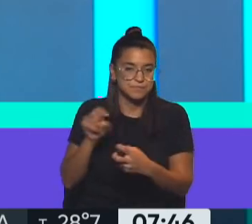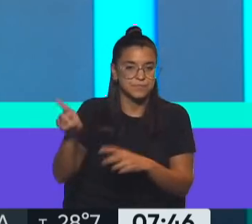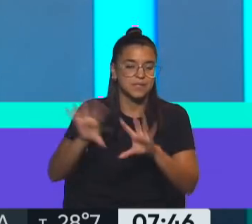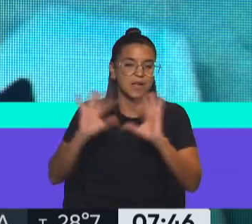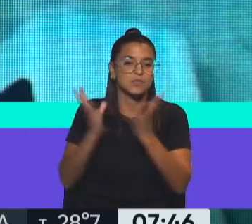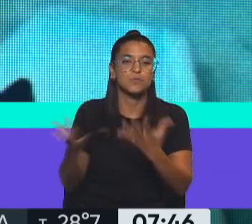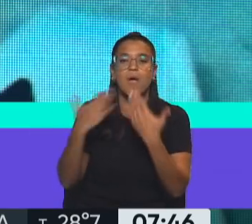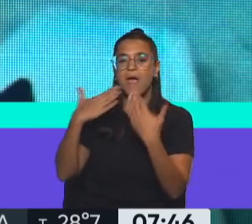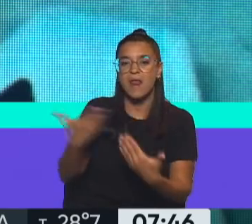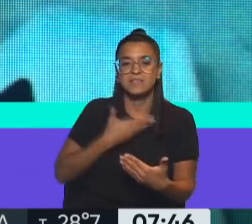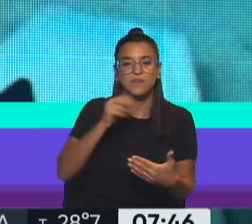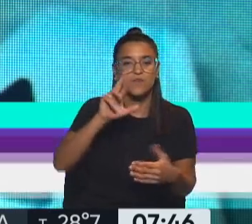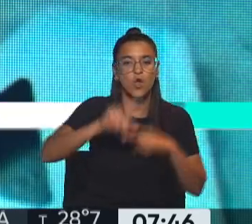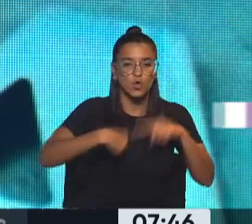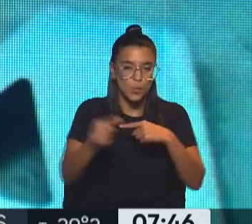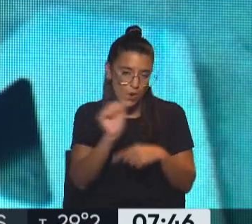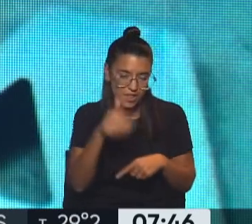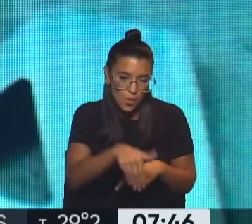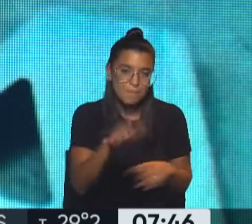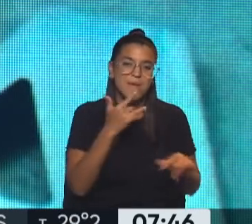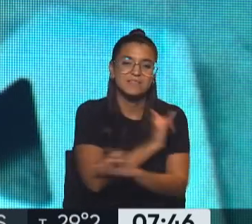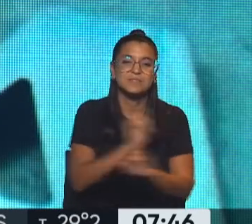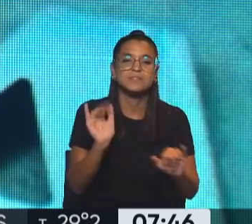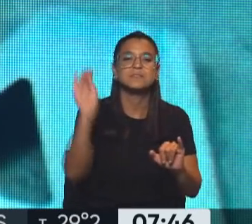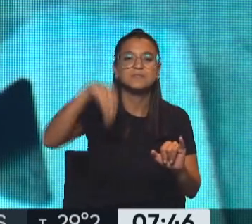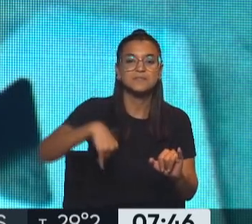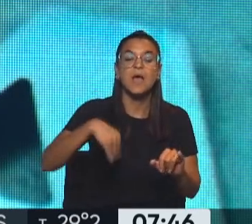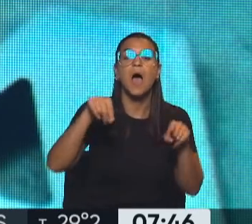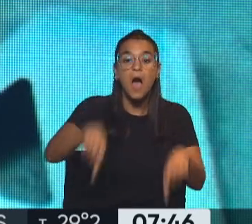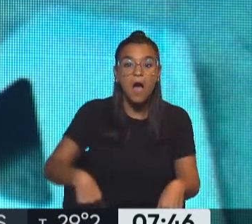internacional. Muchas gracias, Flor. Seguimos en un ratito con toda la información económica y ahora con este tema.